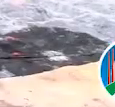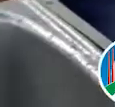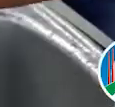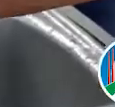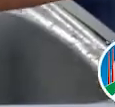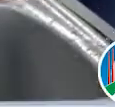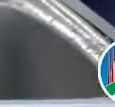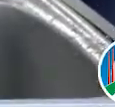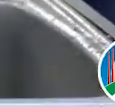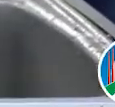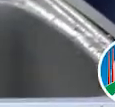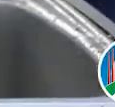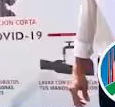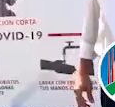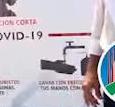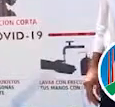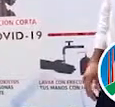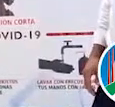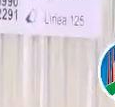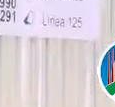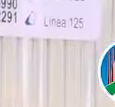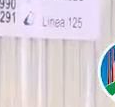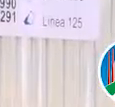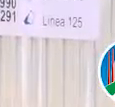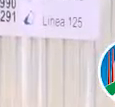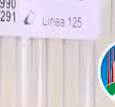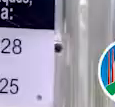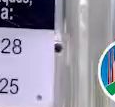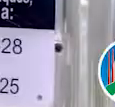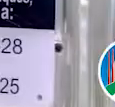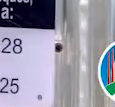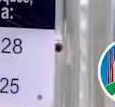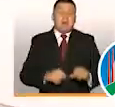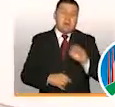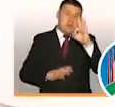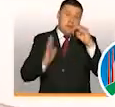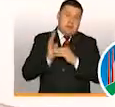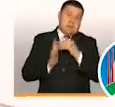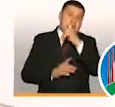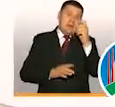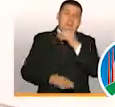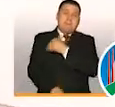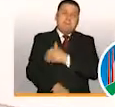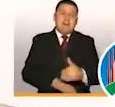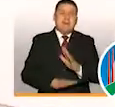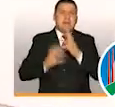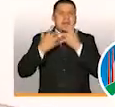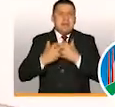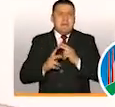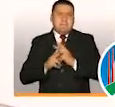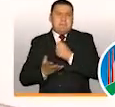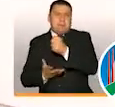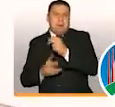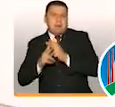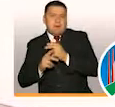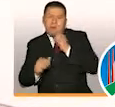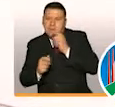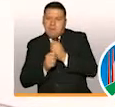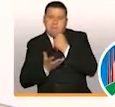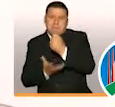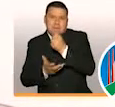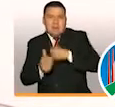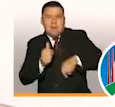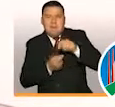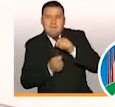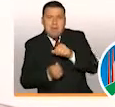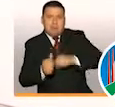ordenados por el ministerio de salud segundo aprobamos 3 mil 100 millones de pesos para microcréditos enfocados a la